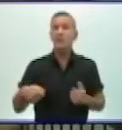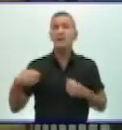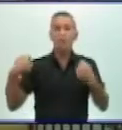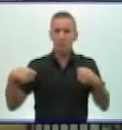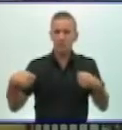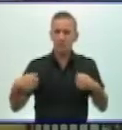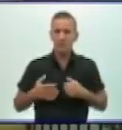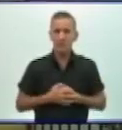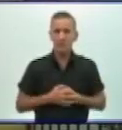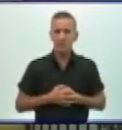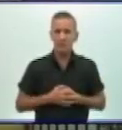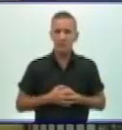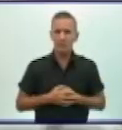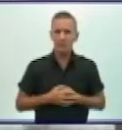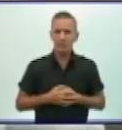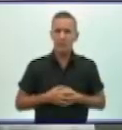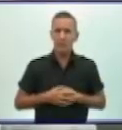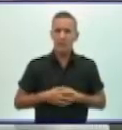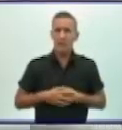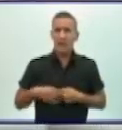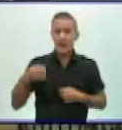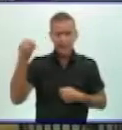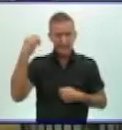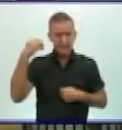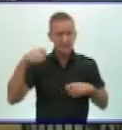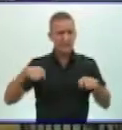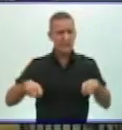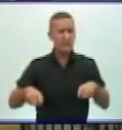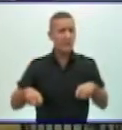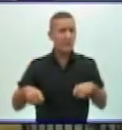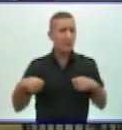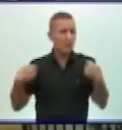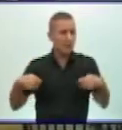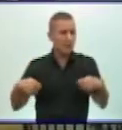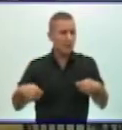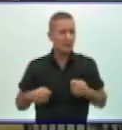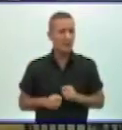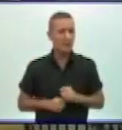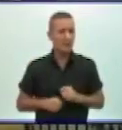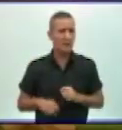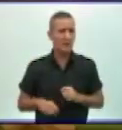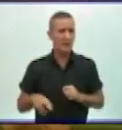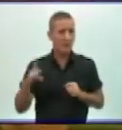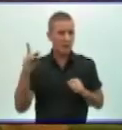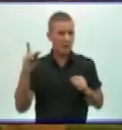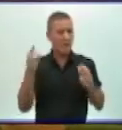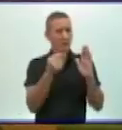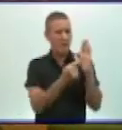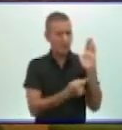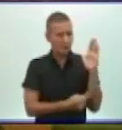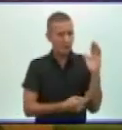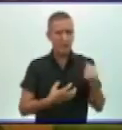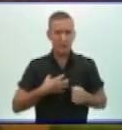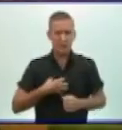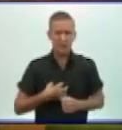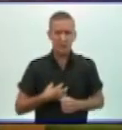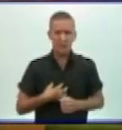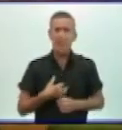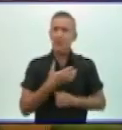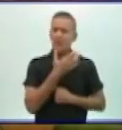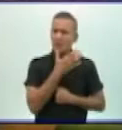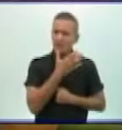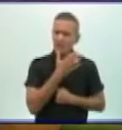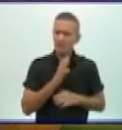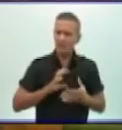ti? Para mí, profe, el sentido del deber es que una persona tenga en cuenta todos los deberes que tiene. Bueno, pues me parece, de manera